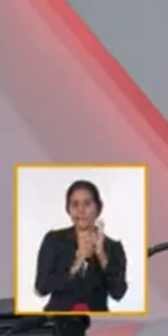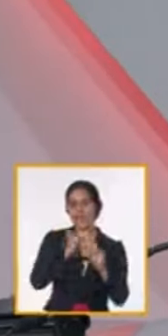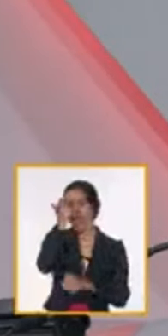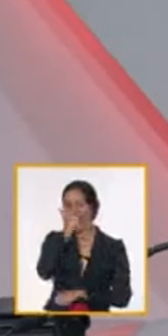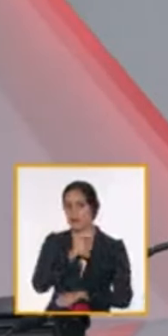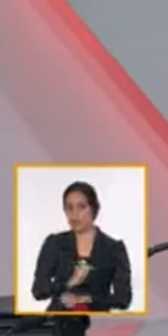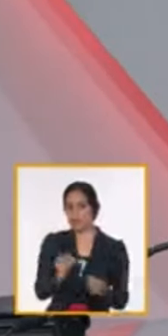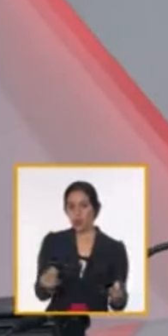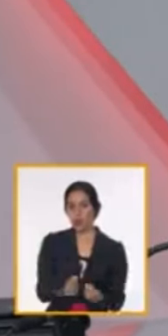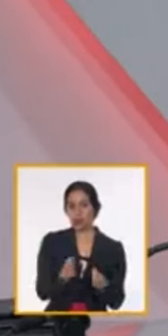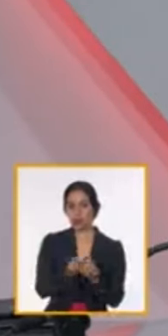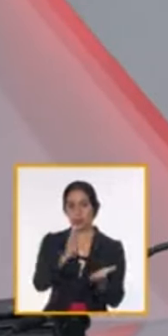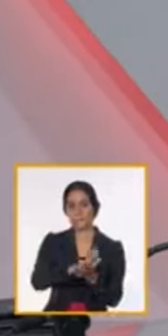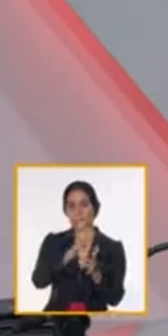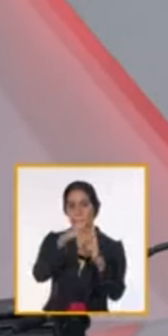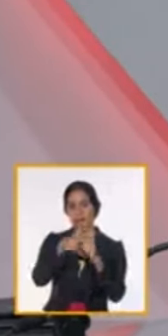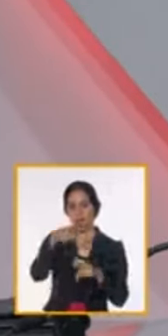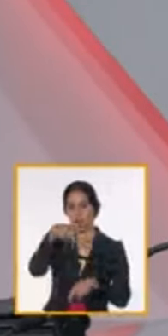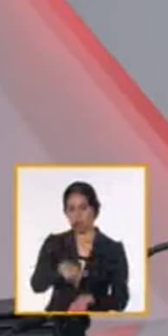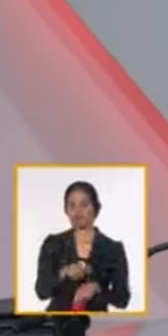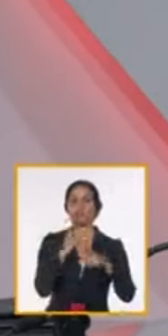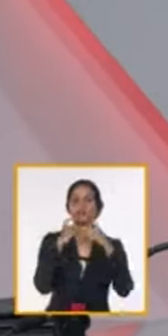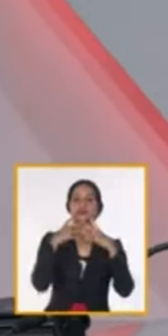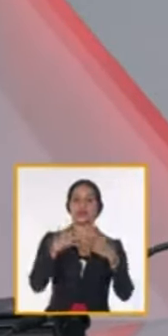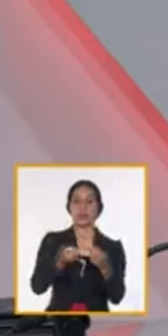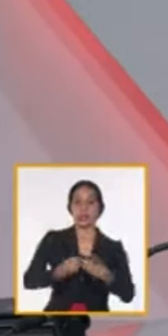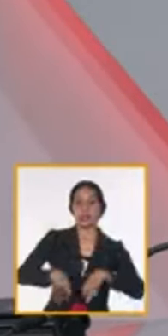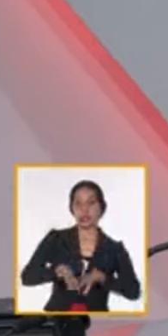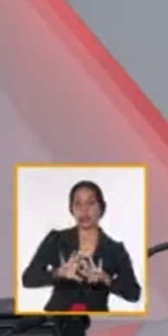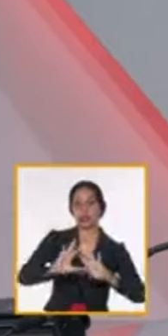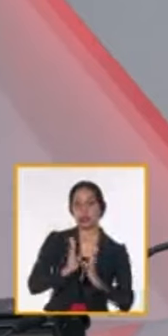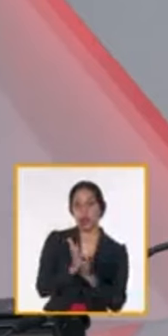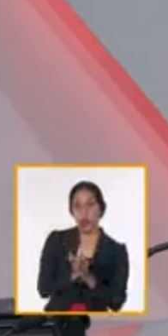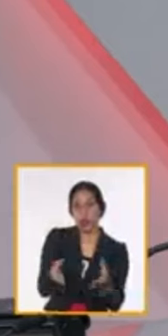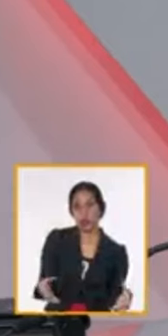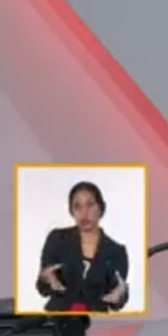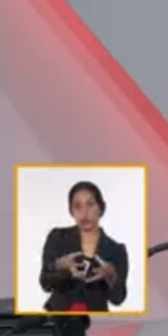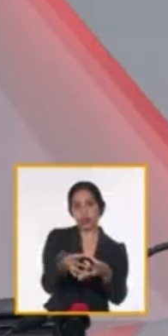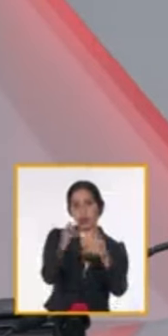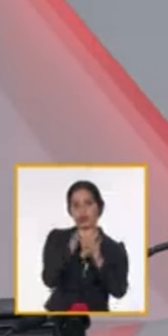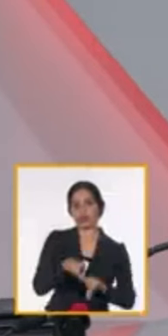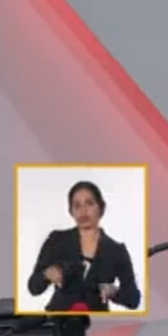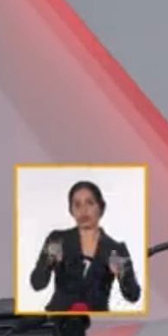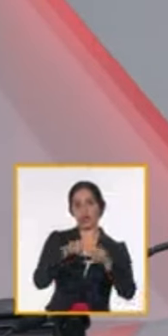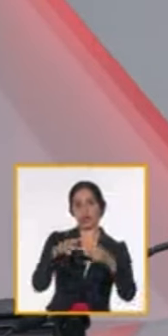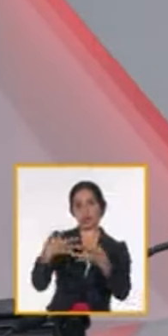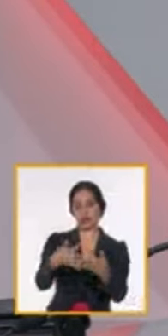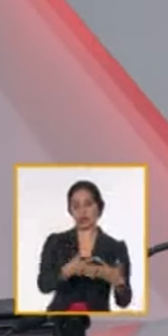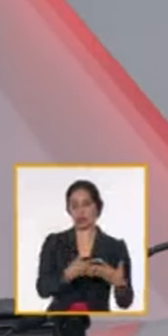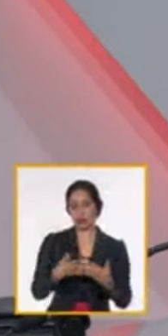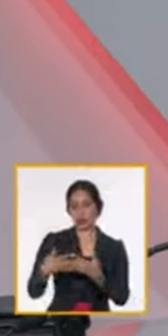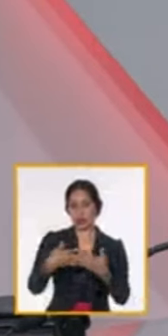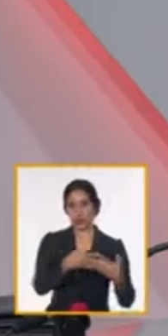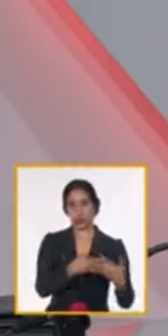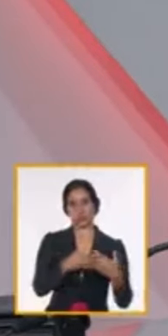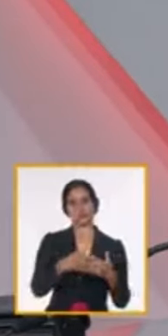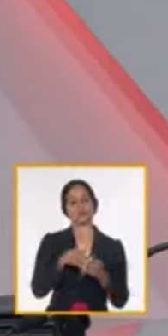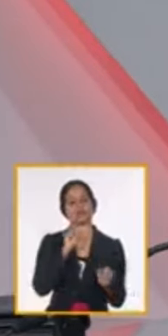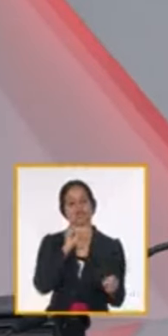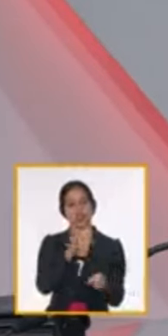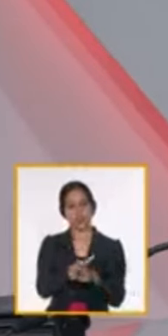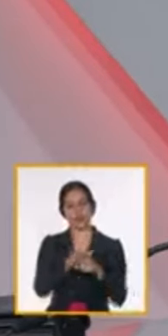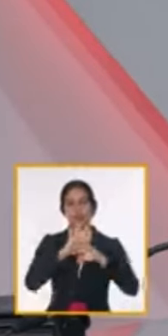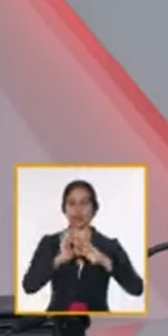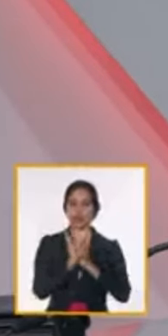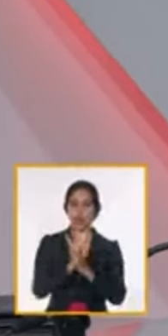sigue ocurriendo también dentro del movimiento estudiantil de los Estados Unidos. Así que creo que vamos a tener